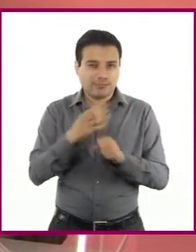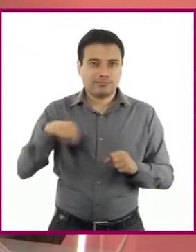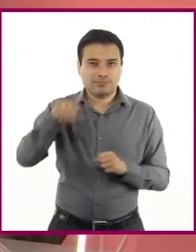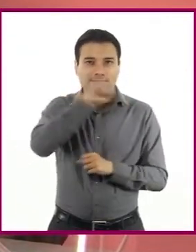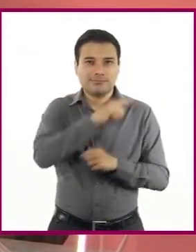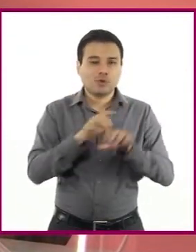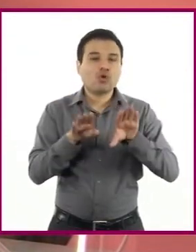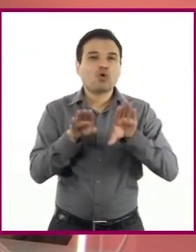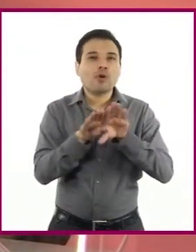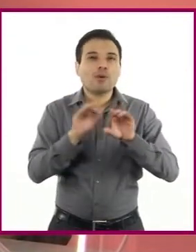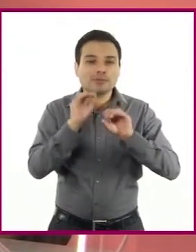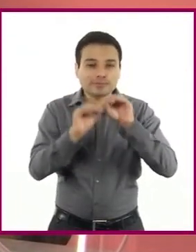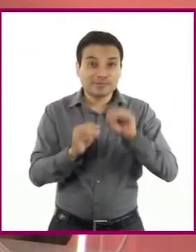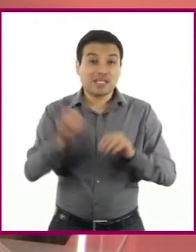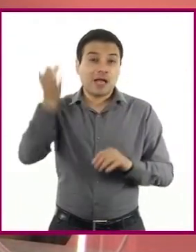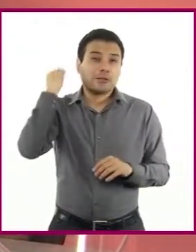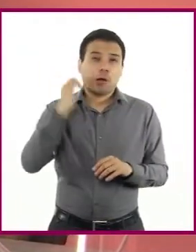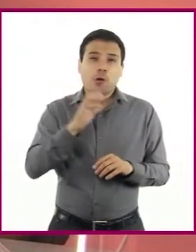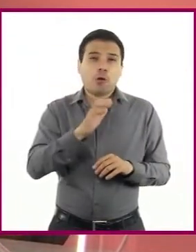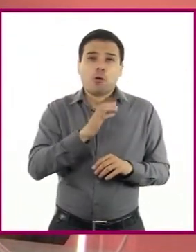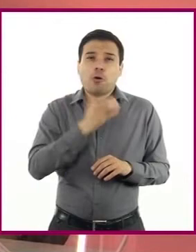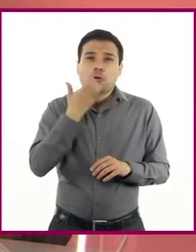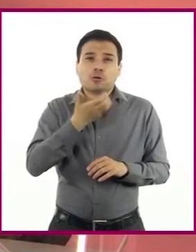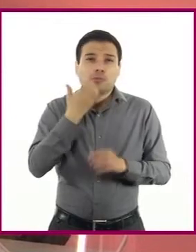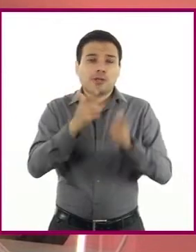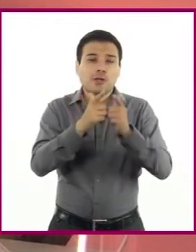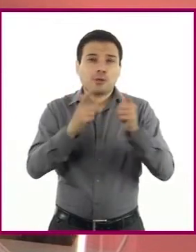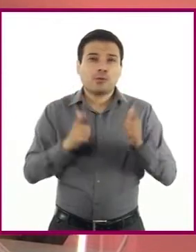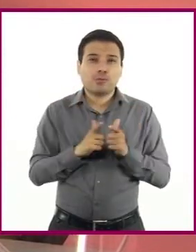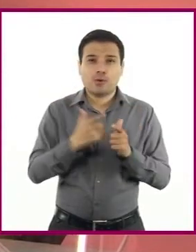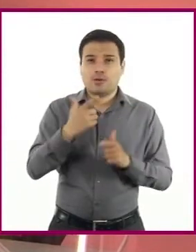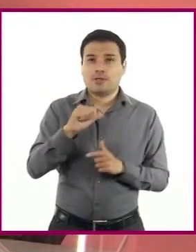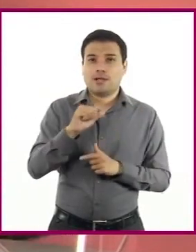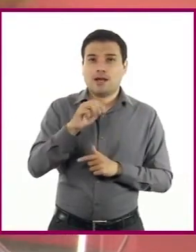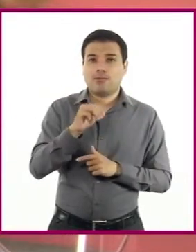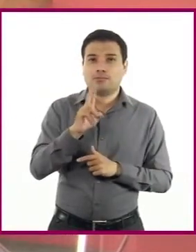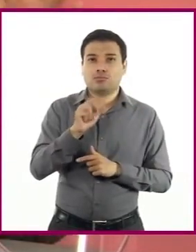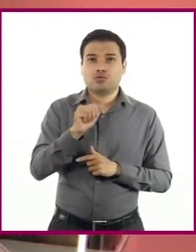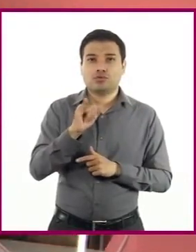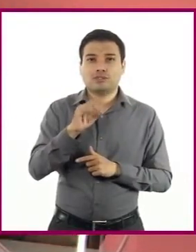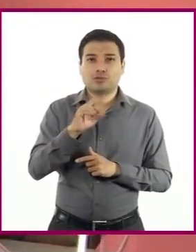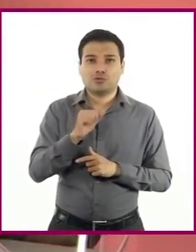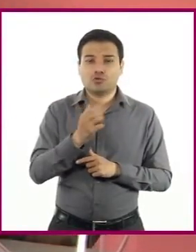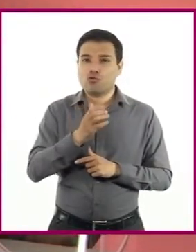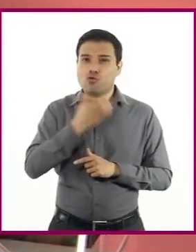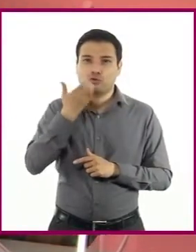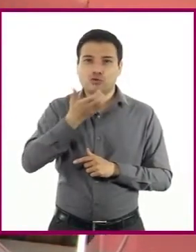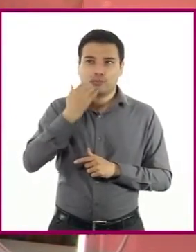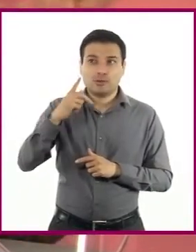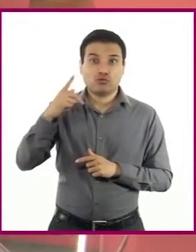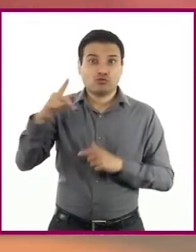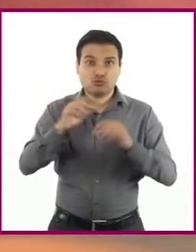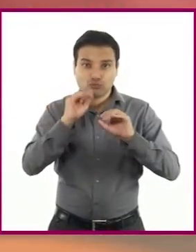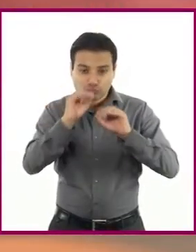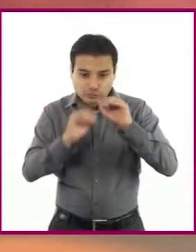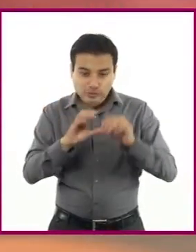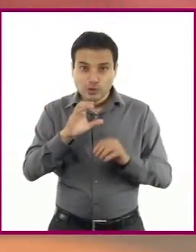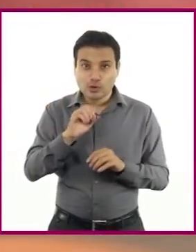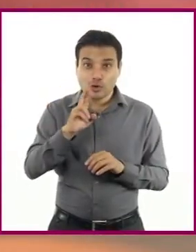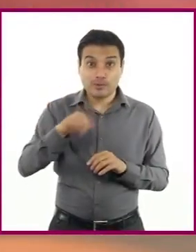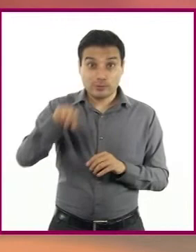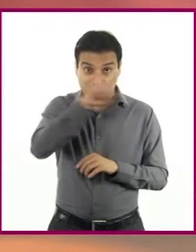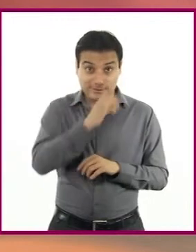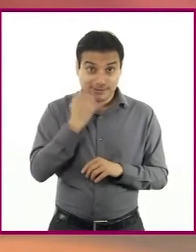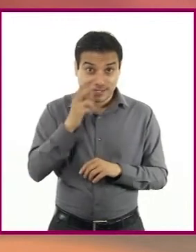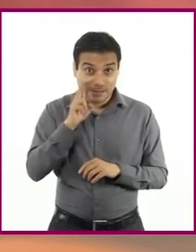era utilizada por los gambusinos para obtener cobre metálico. ¿Les gustaría ver cómo se lleva a cabo esta